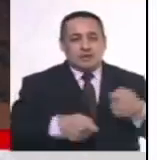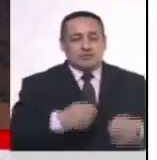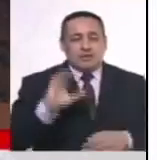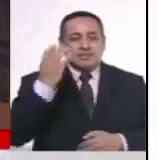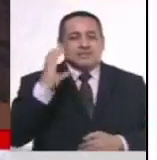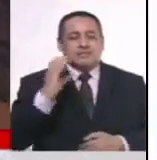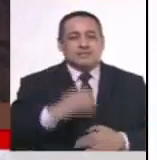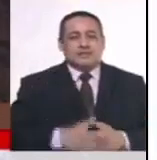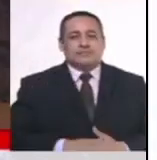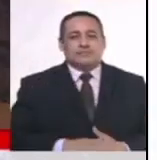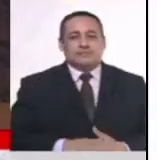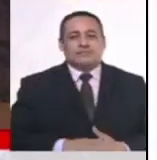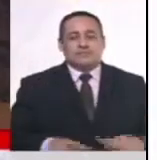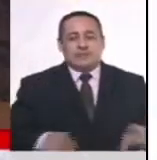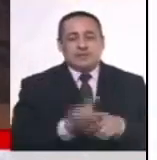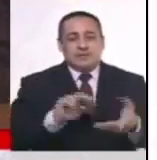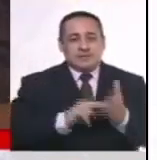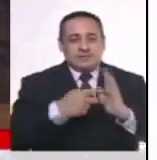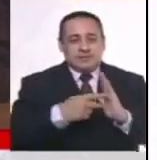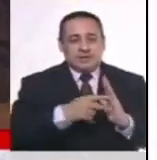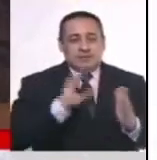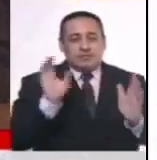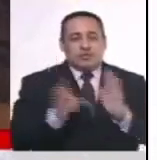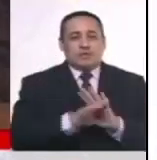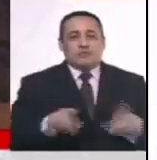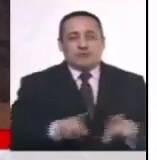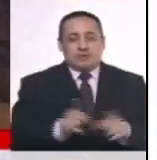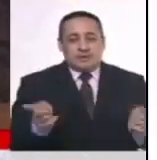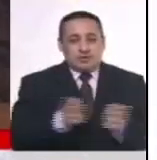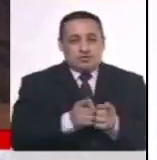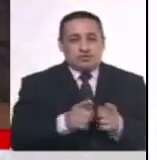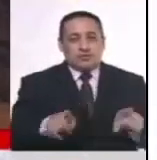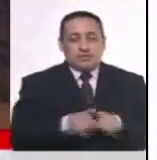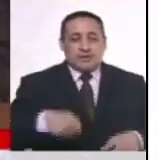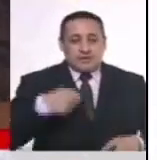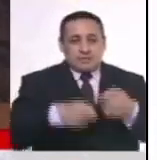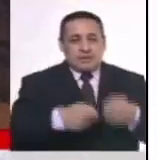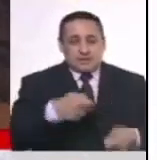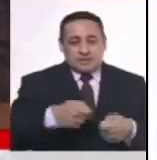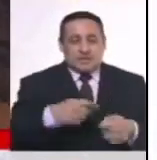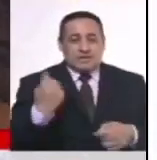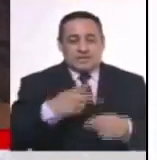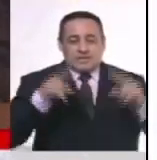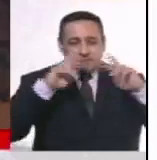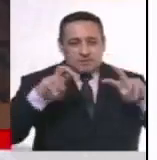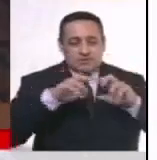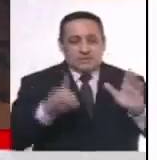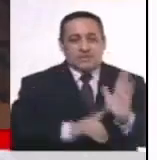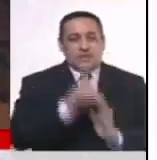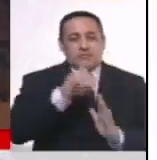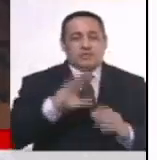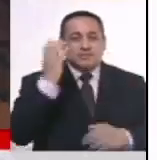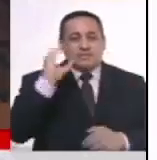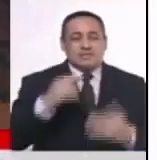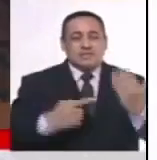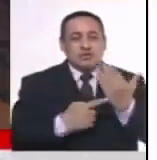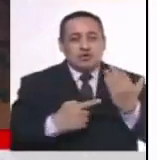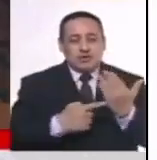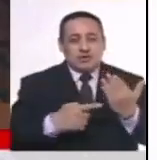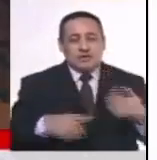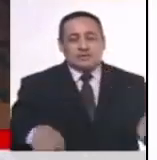ciencia. Esto indica, en síntesis, que invertir en investigación y en el desarrollo de la ciencia y